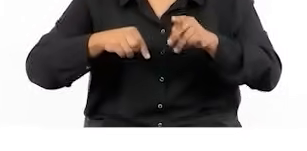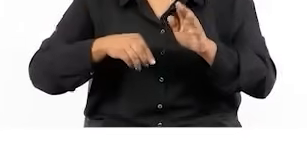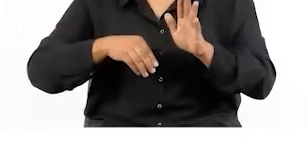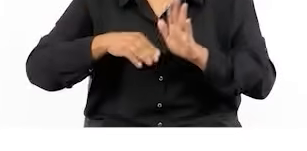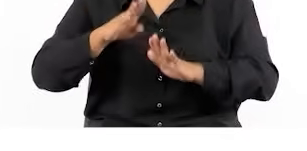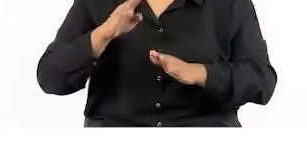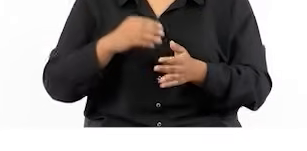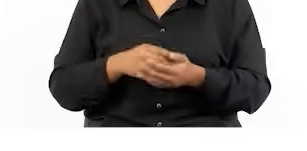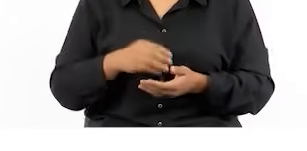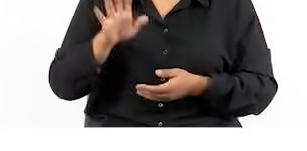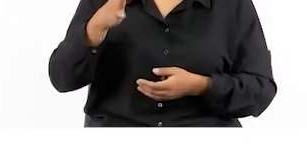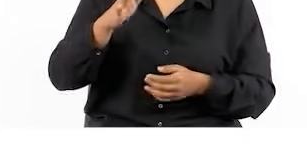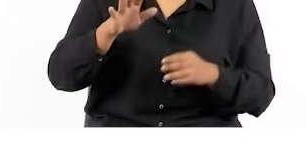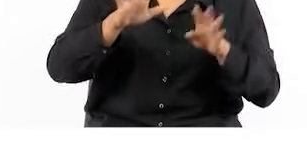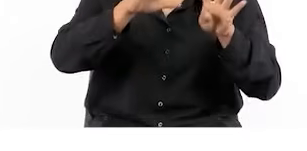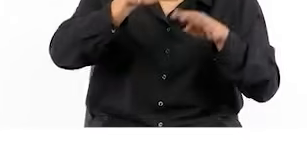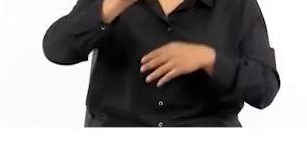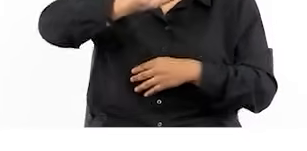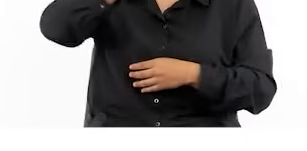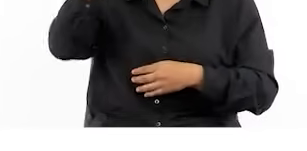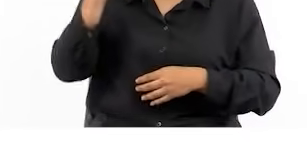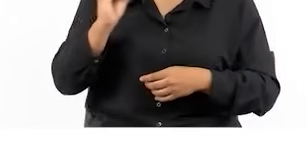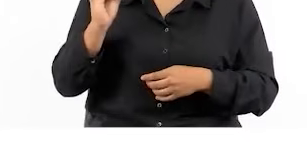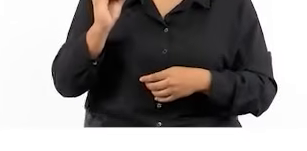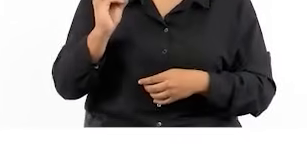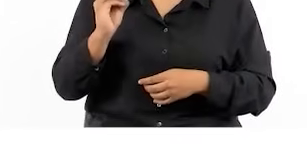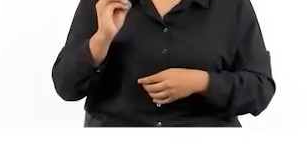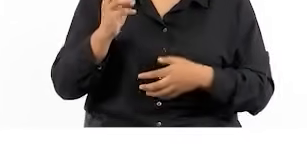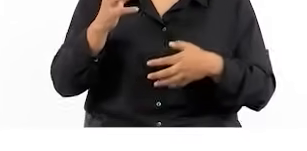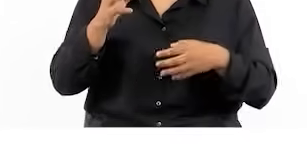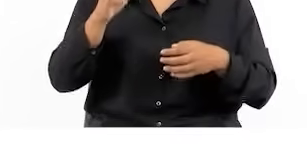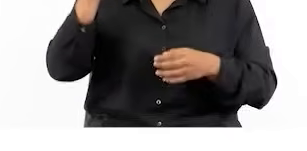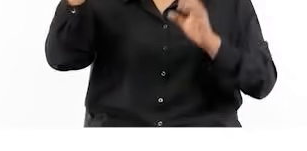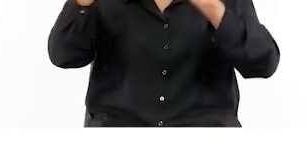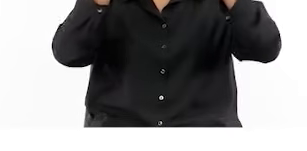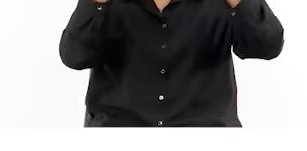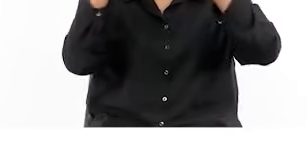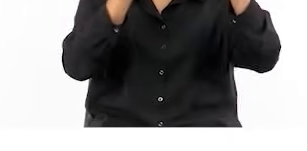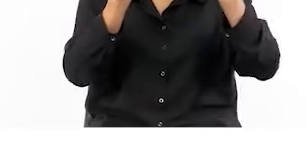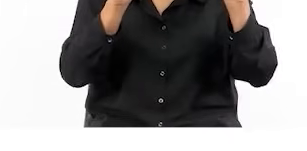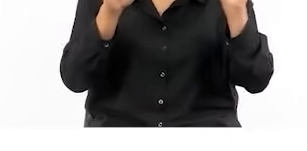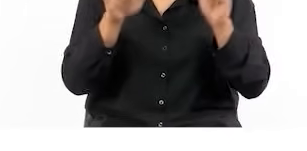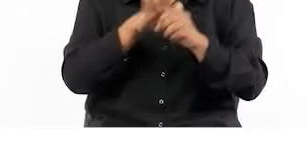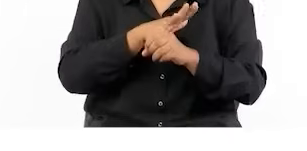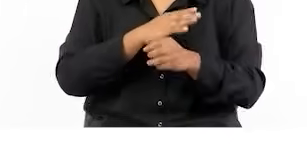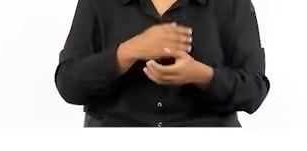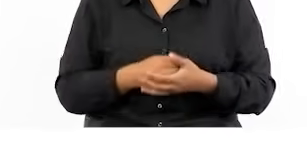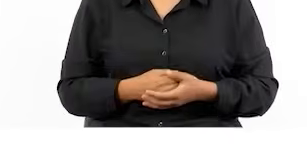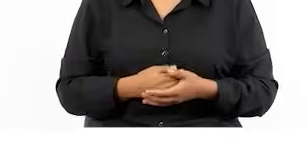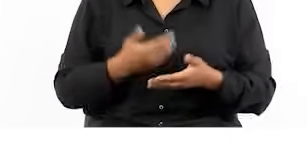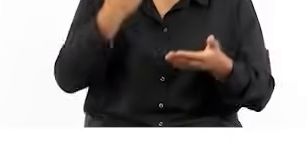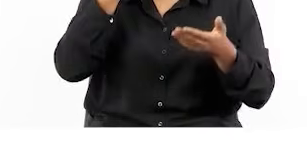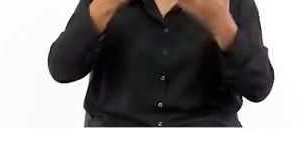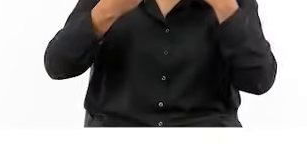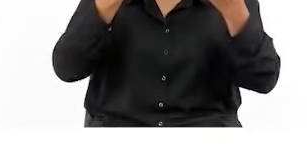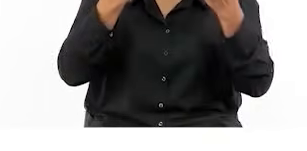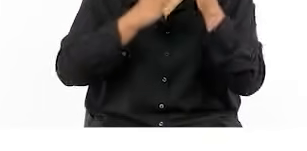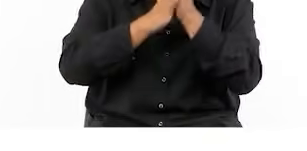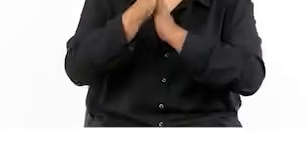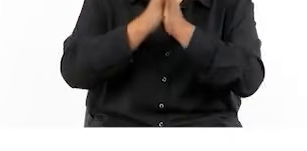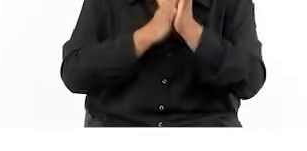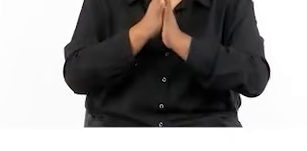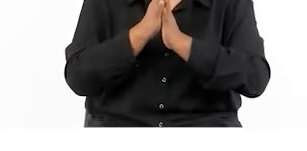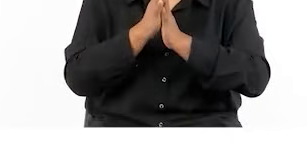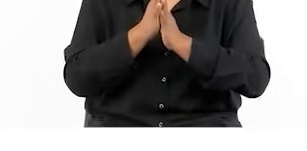estable se le conoce como la secuencia principal y abarca aproximadamente el 90% de la vida de las estrellas.